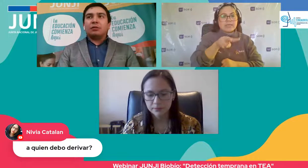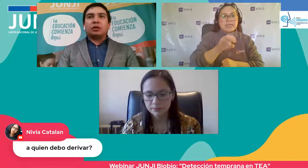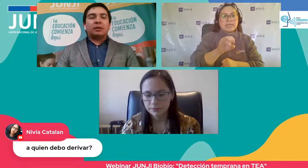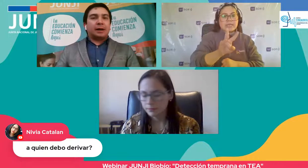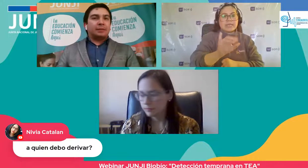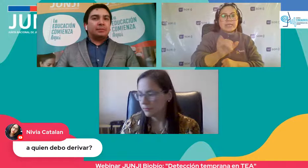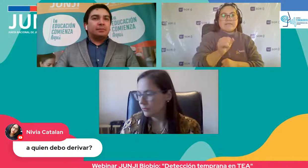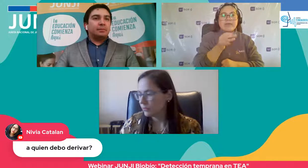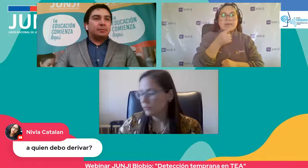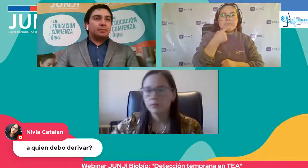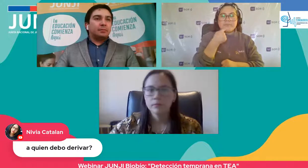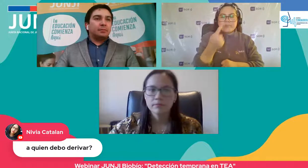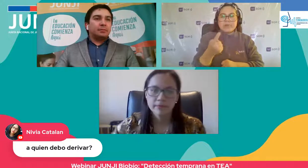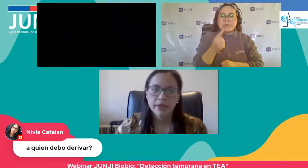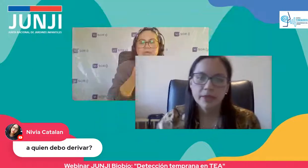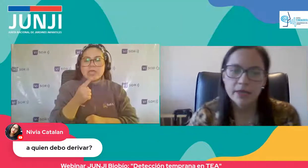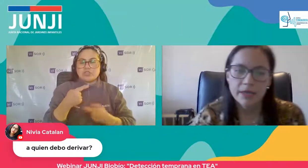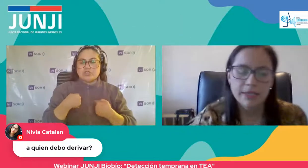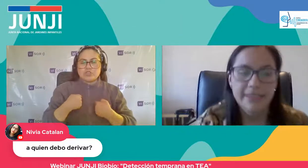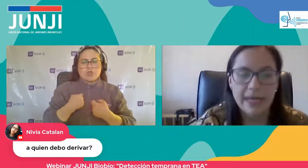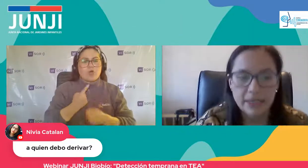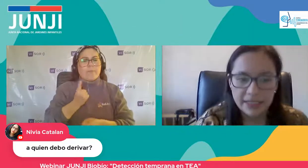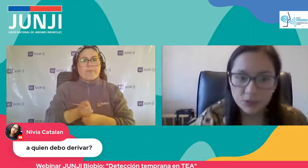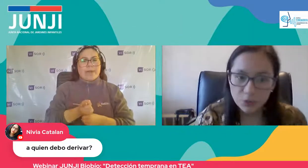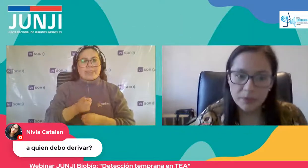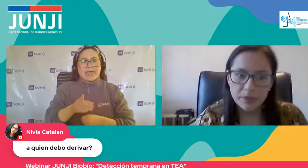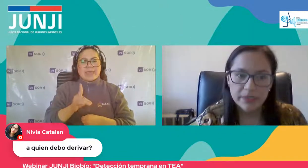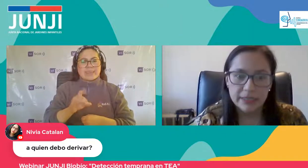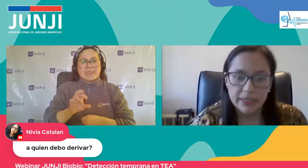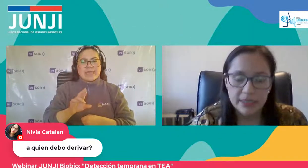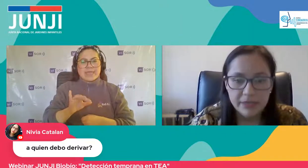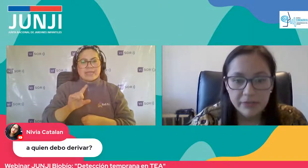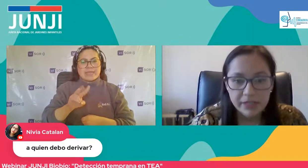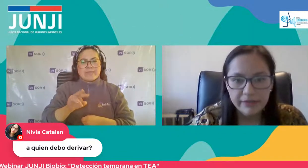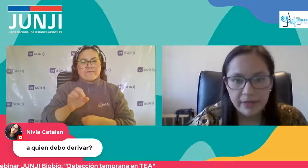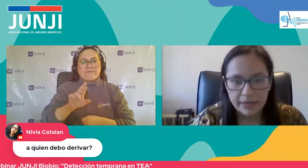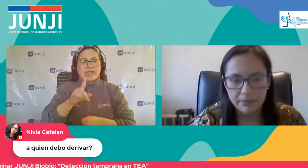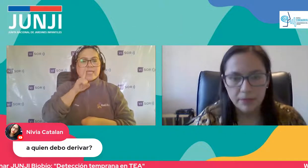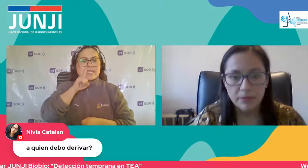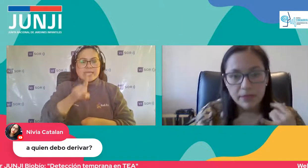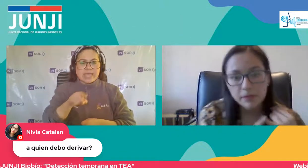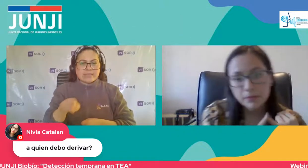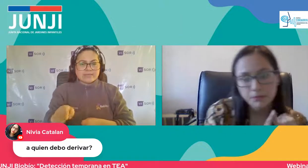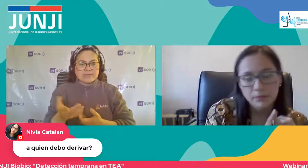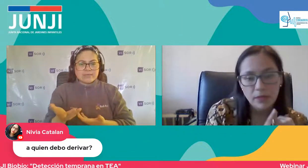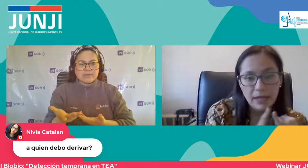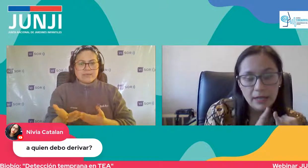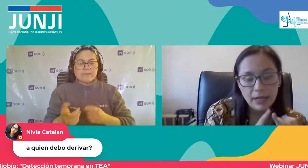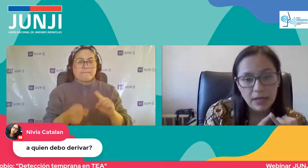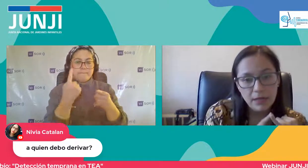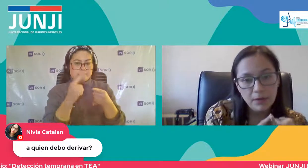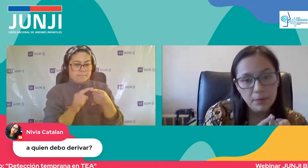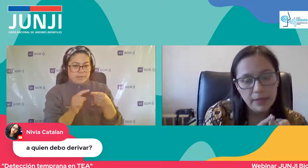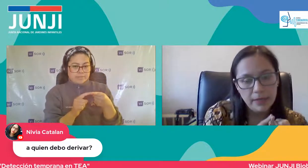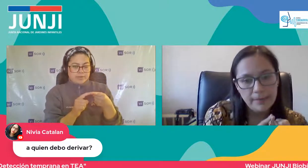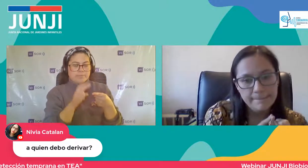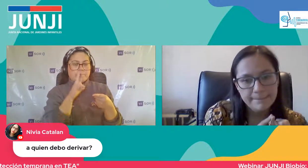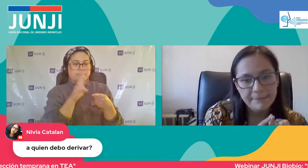quién Debo derivar? Ya Es súper importante Debo derivar Primero A